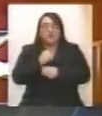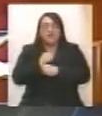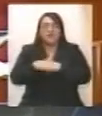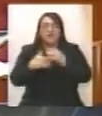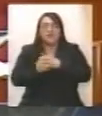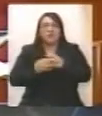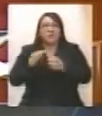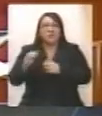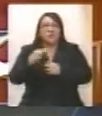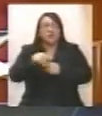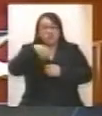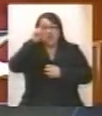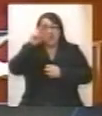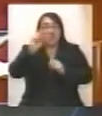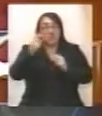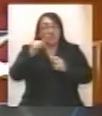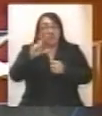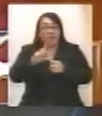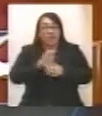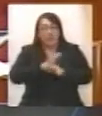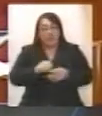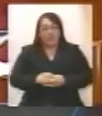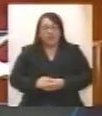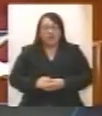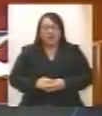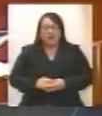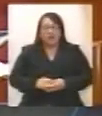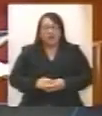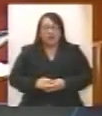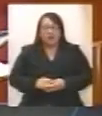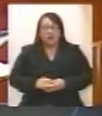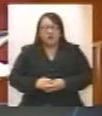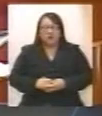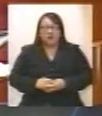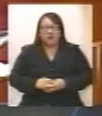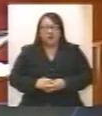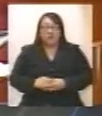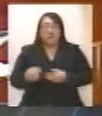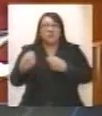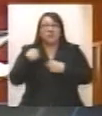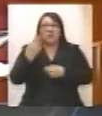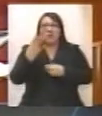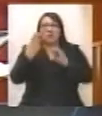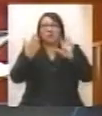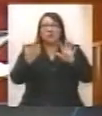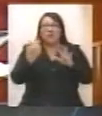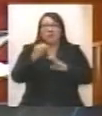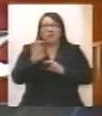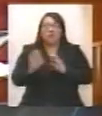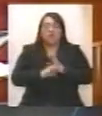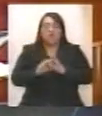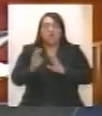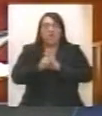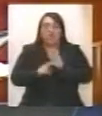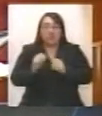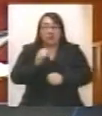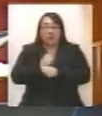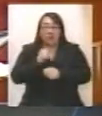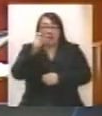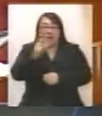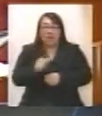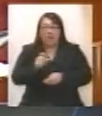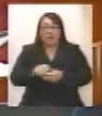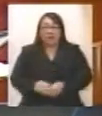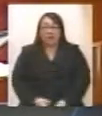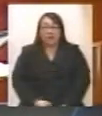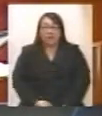los departamentos del Perú, salvo Lima, representó el 47% del valor agregado por trabajador en la